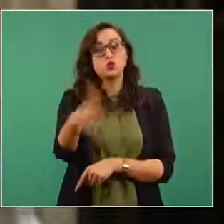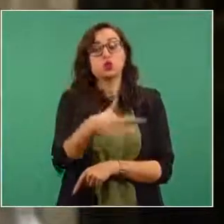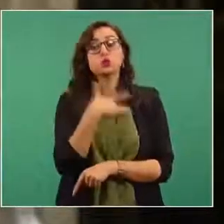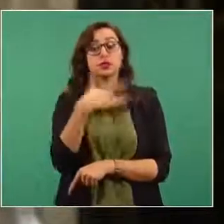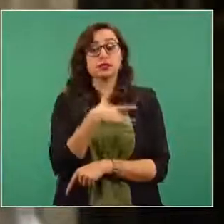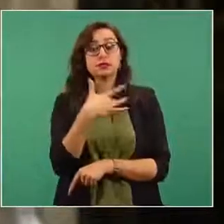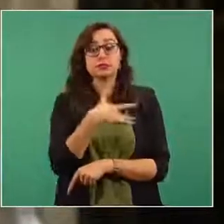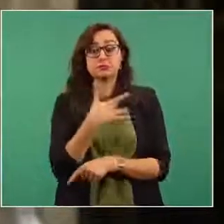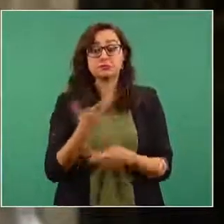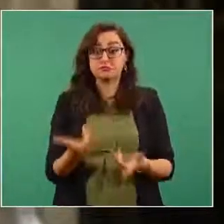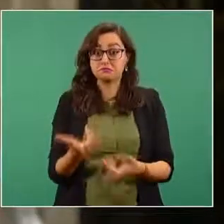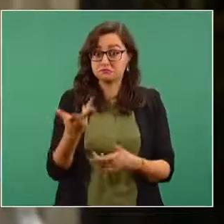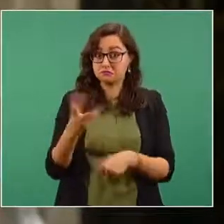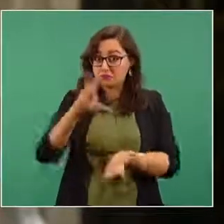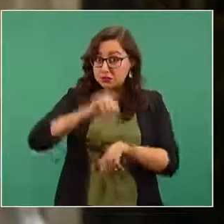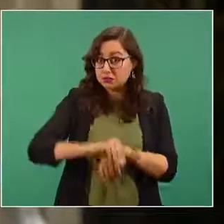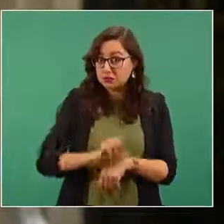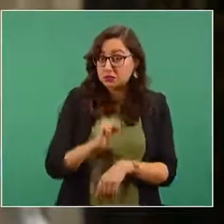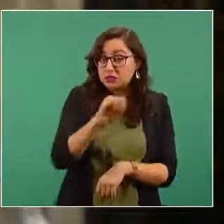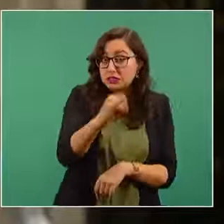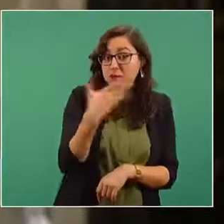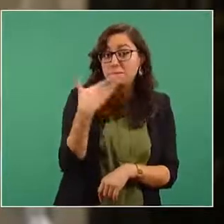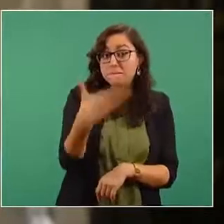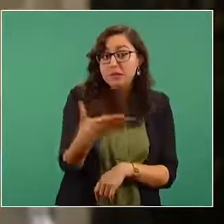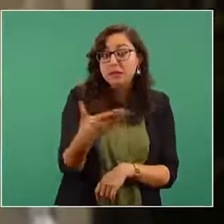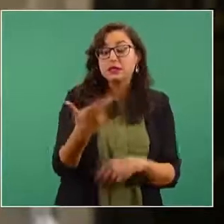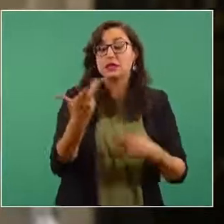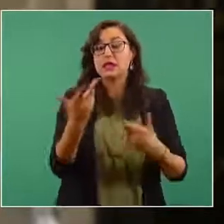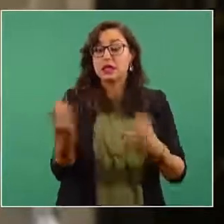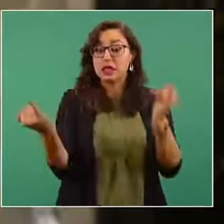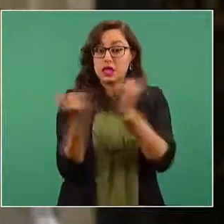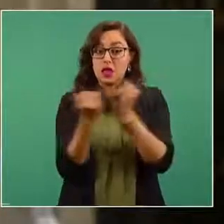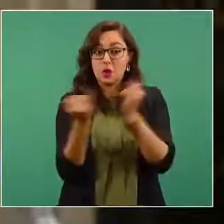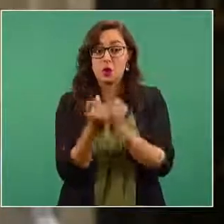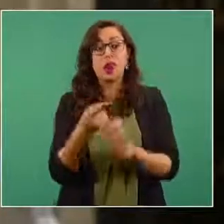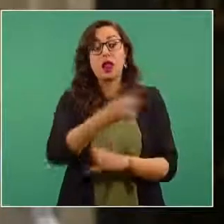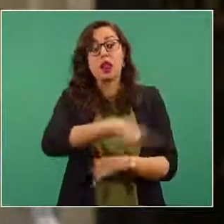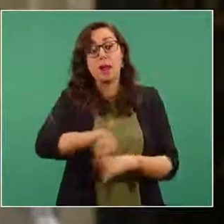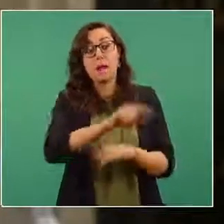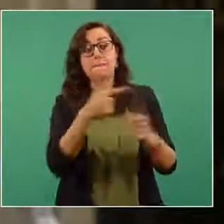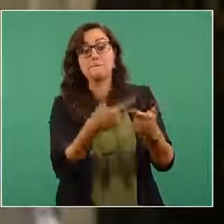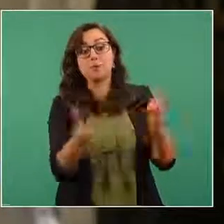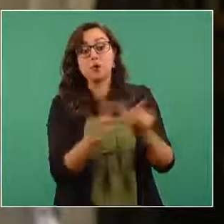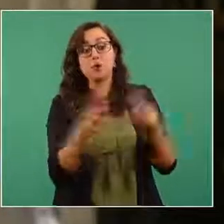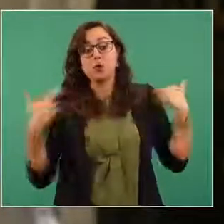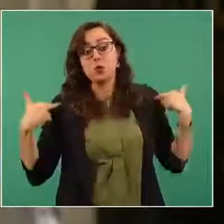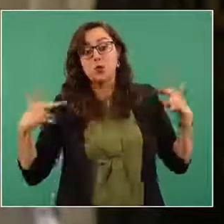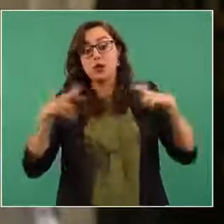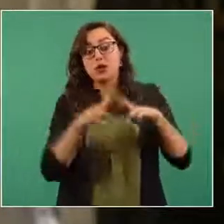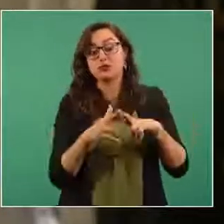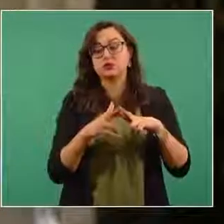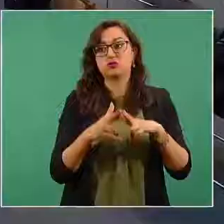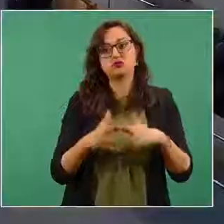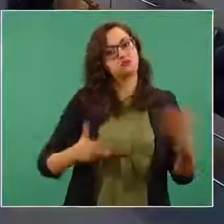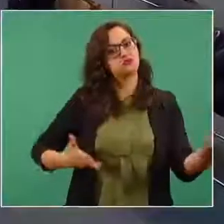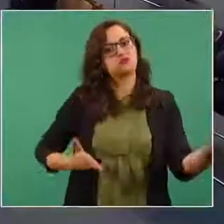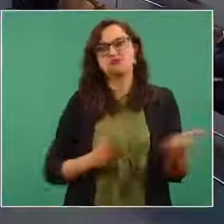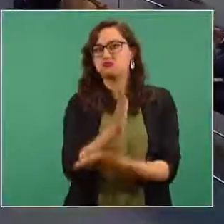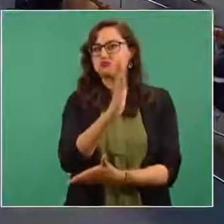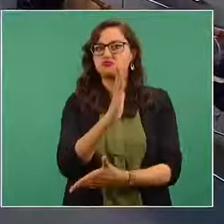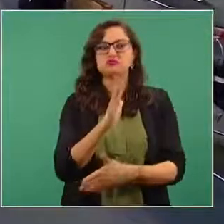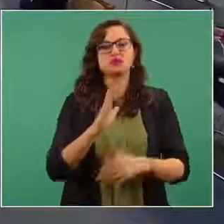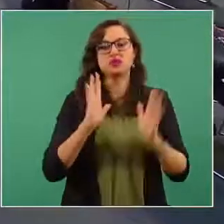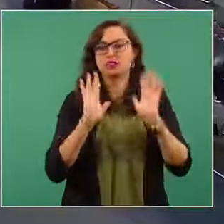con los protocolos debidos, y preguntarle si estos maestros que ya van a arrancar clases van a ser considerados para la